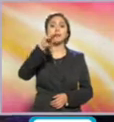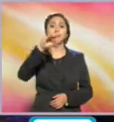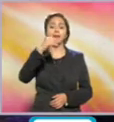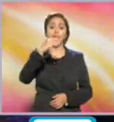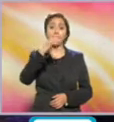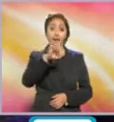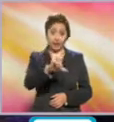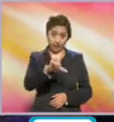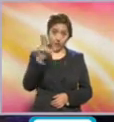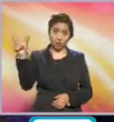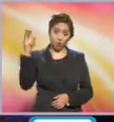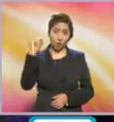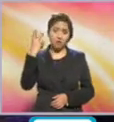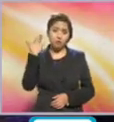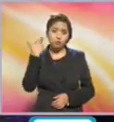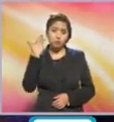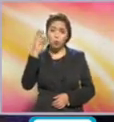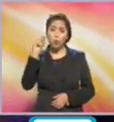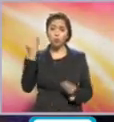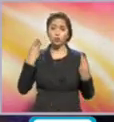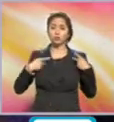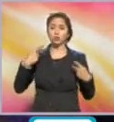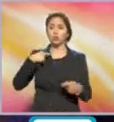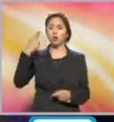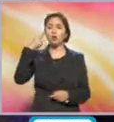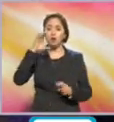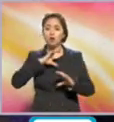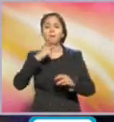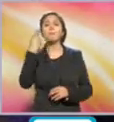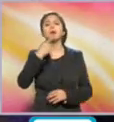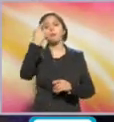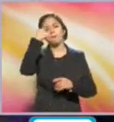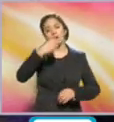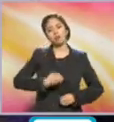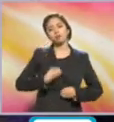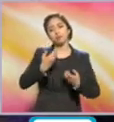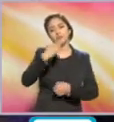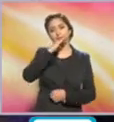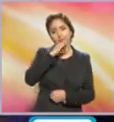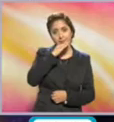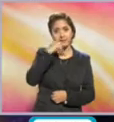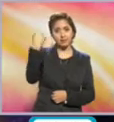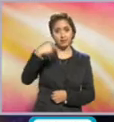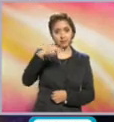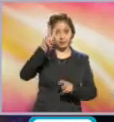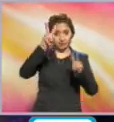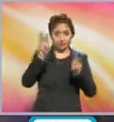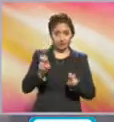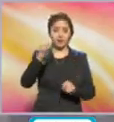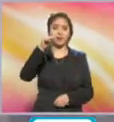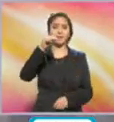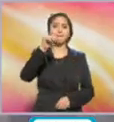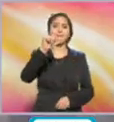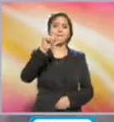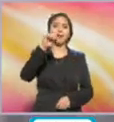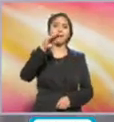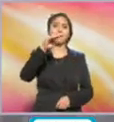también se tomó un momento para cantar a las madres. Y este tema que se llama Madre, Mamá,